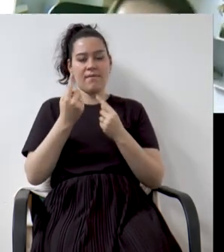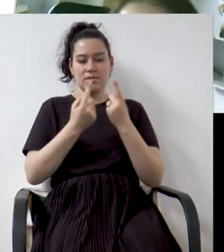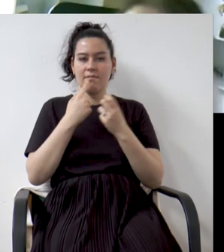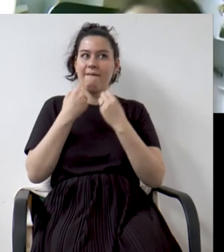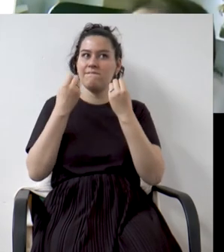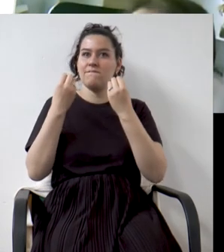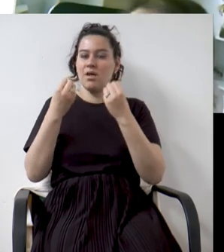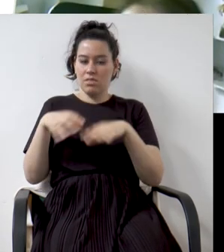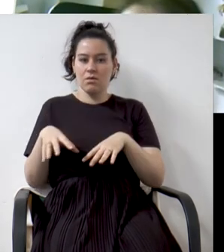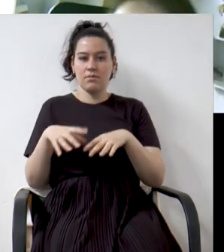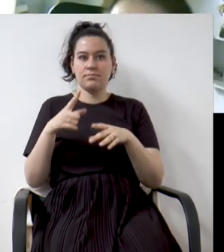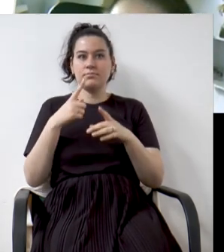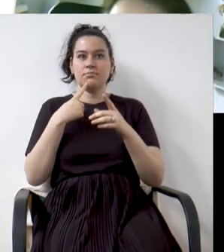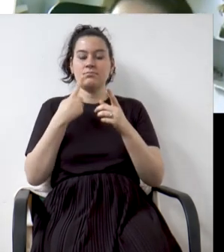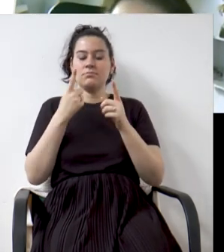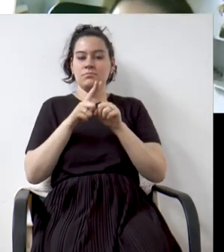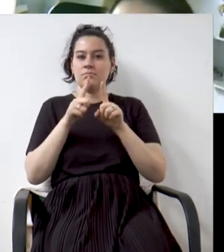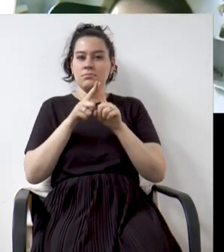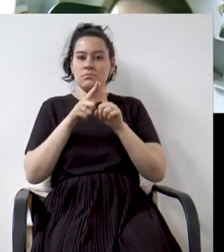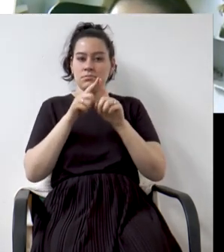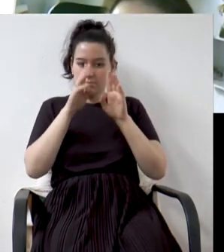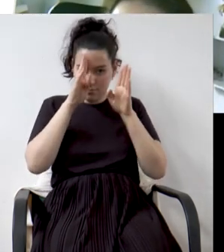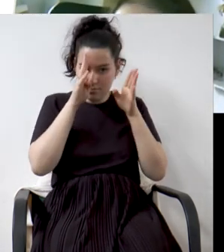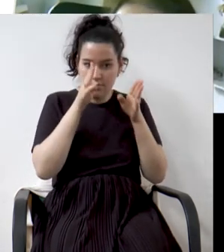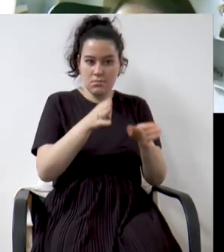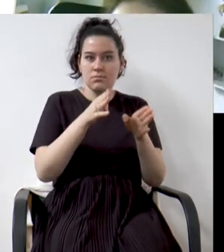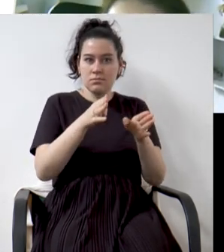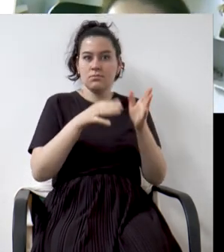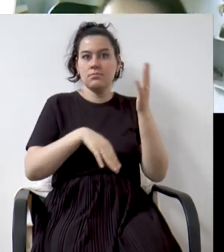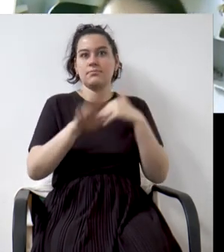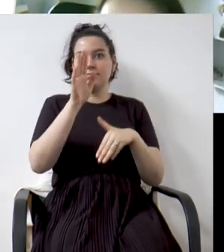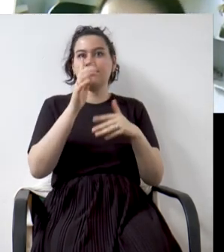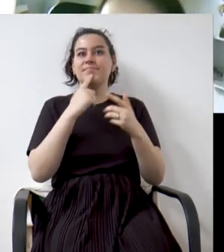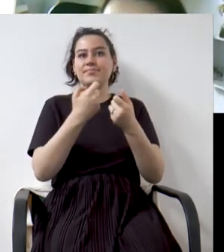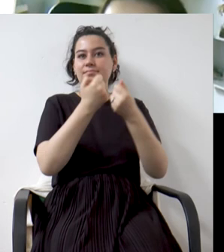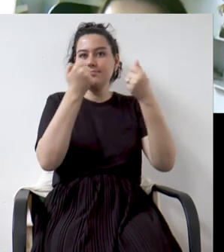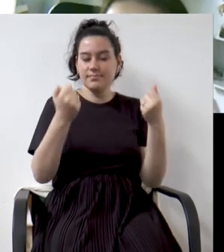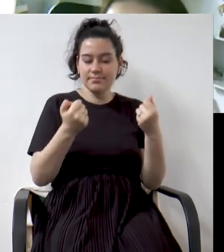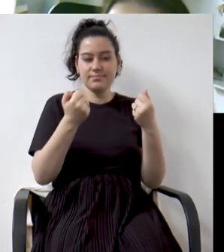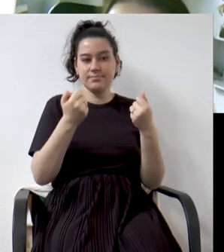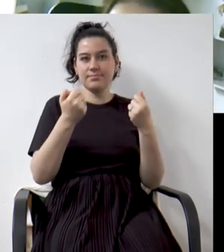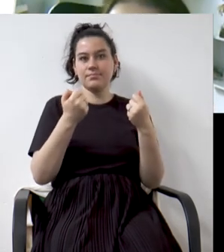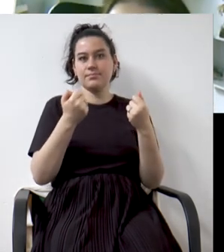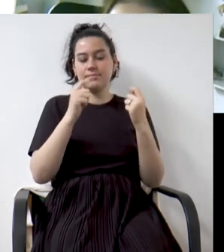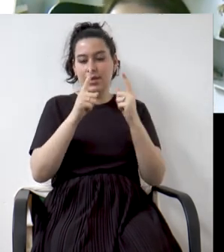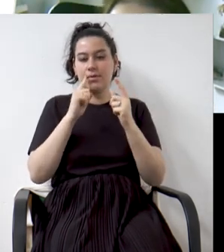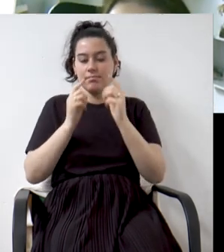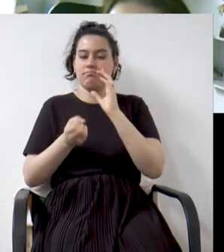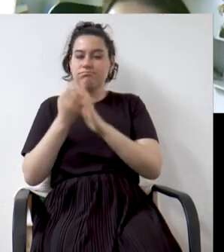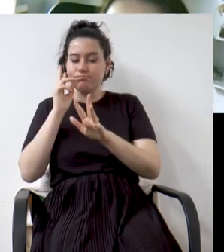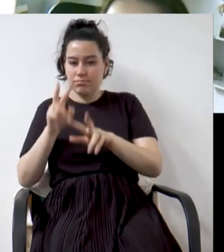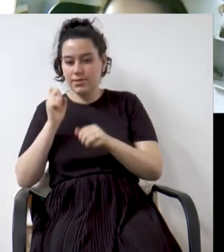cosas para estar bastante, no sé, complicados, ¿no? En esto de la producción de